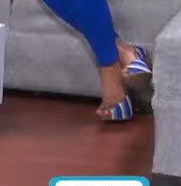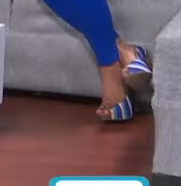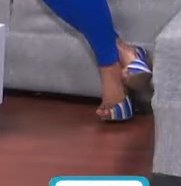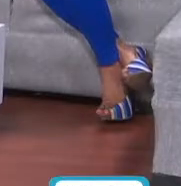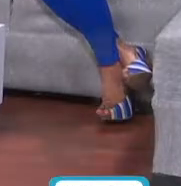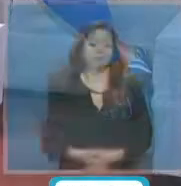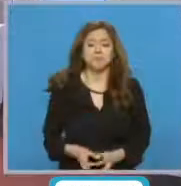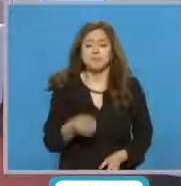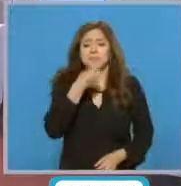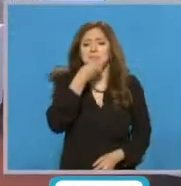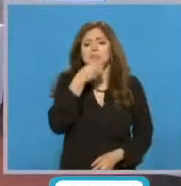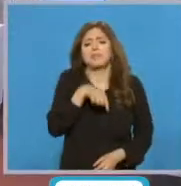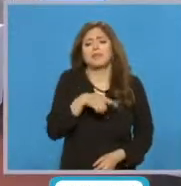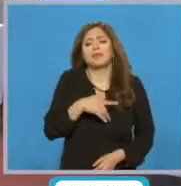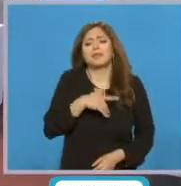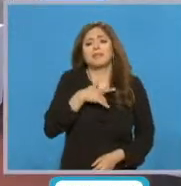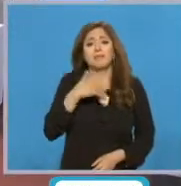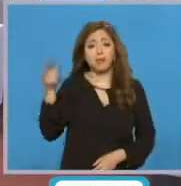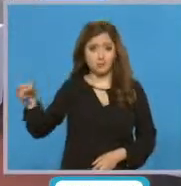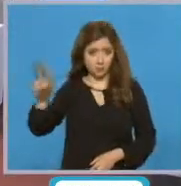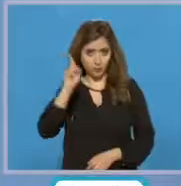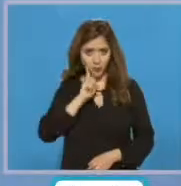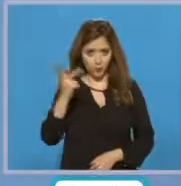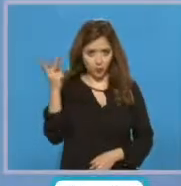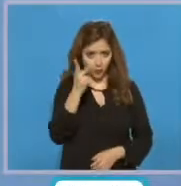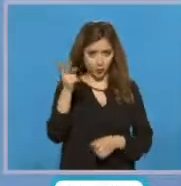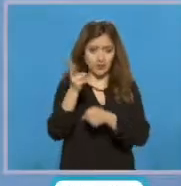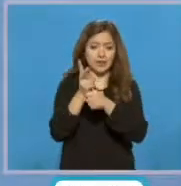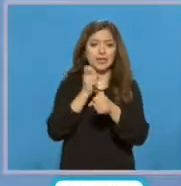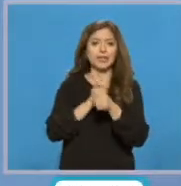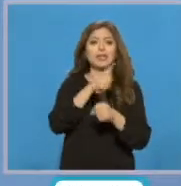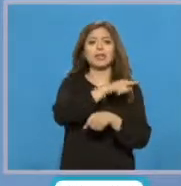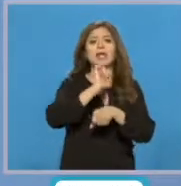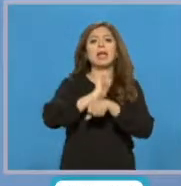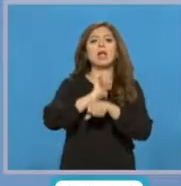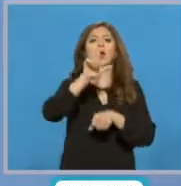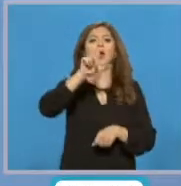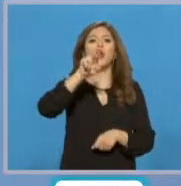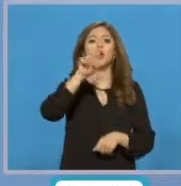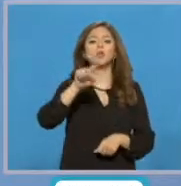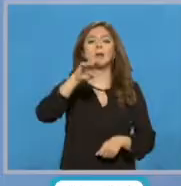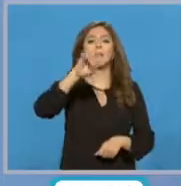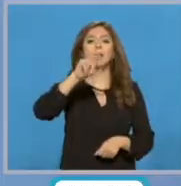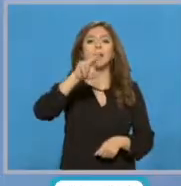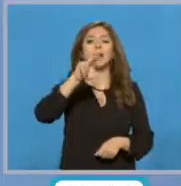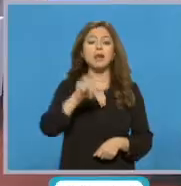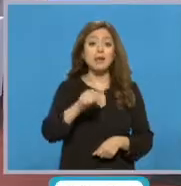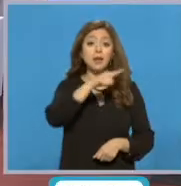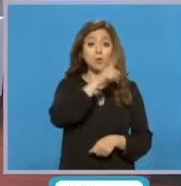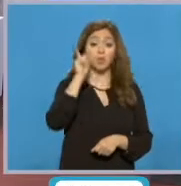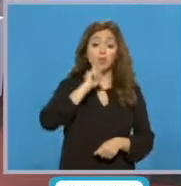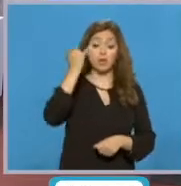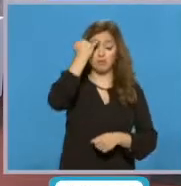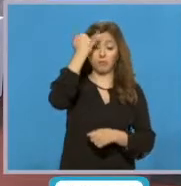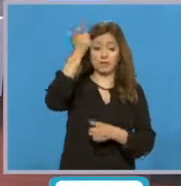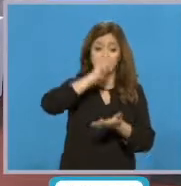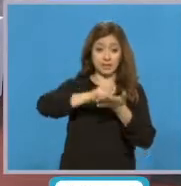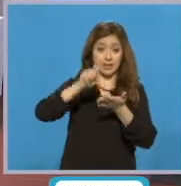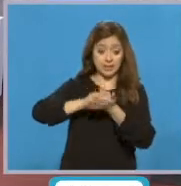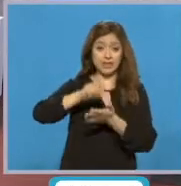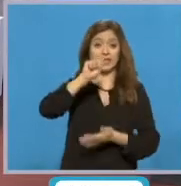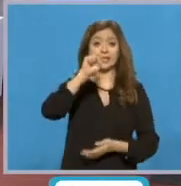Nos encanta recibir a estas invitadas, Luz María Mesa, ella es actriz y escritora de La Sentencia, y a nuestra